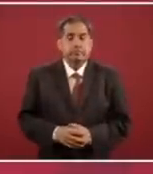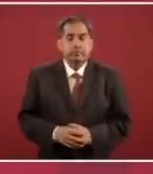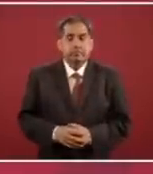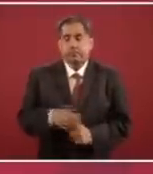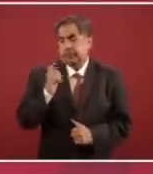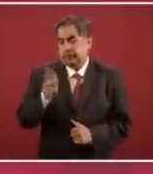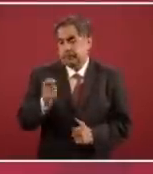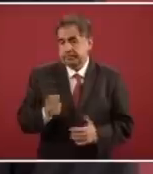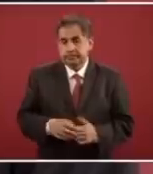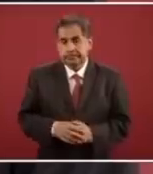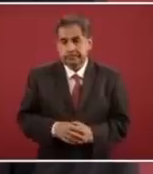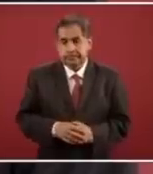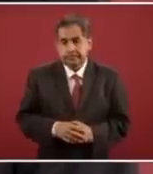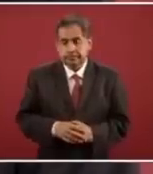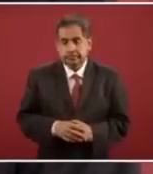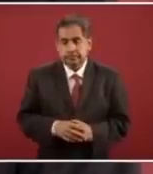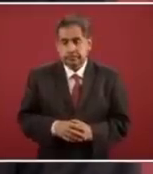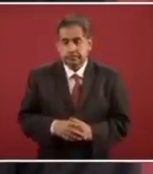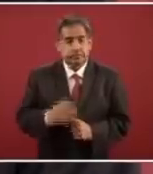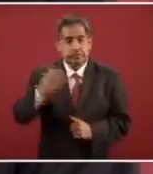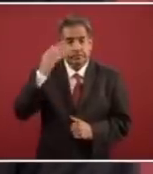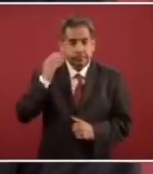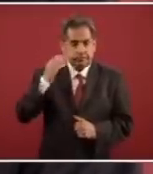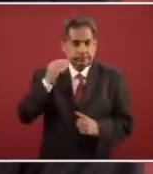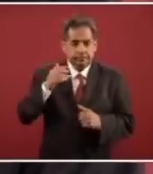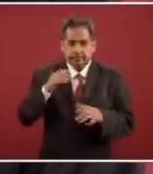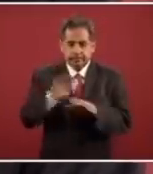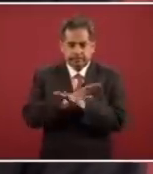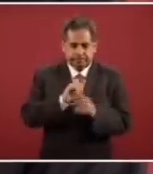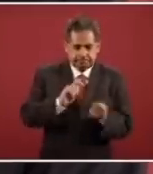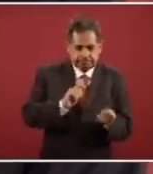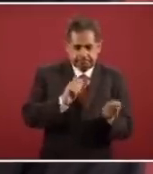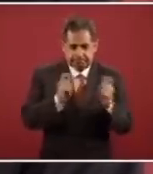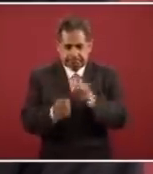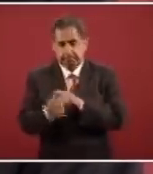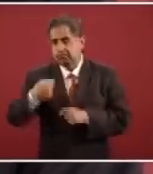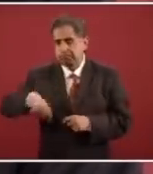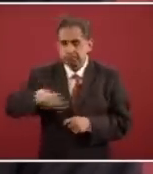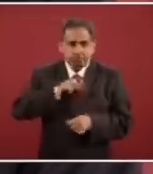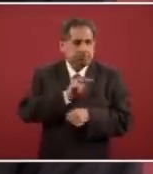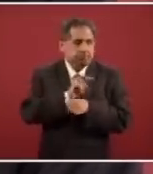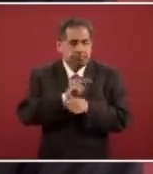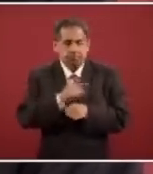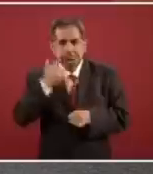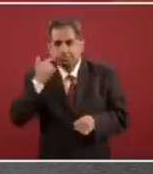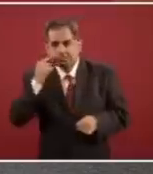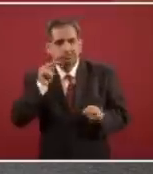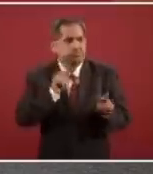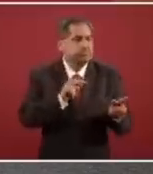de que cuando estábamos en la transición como observadores,